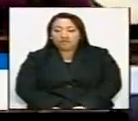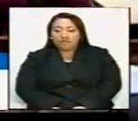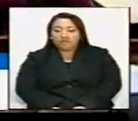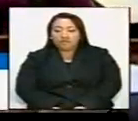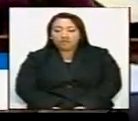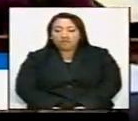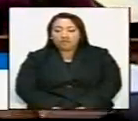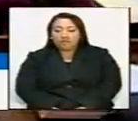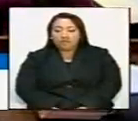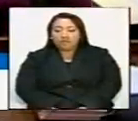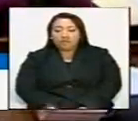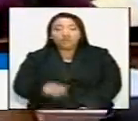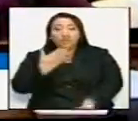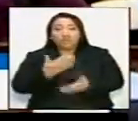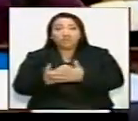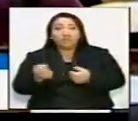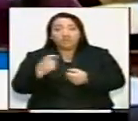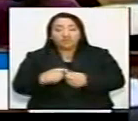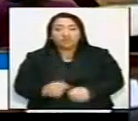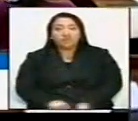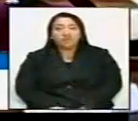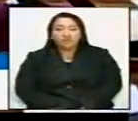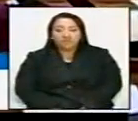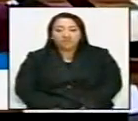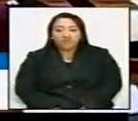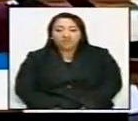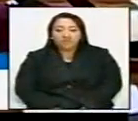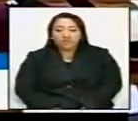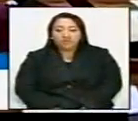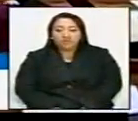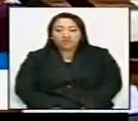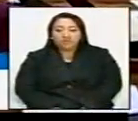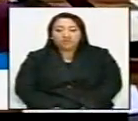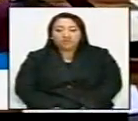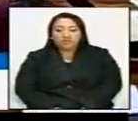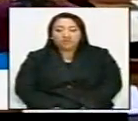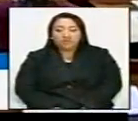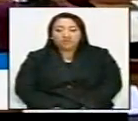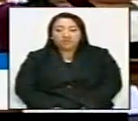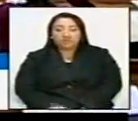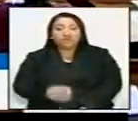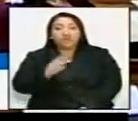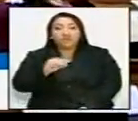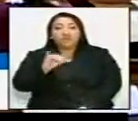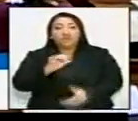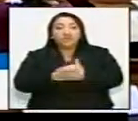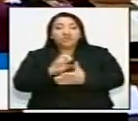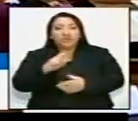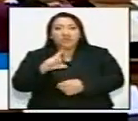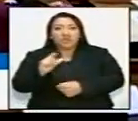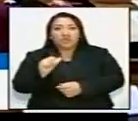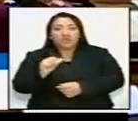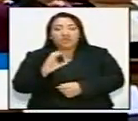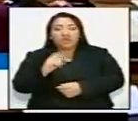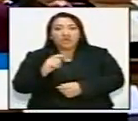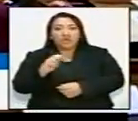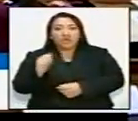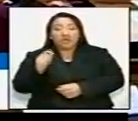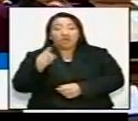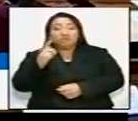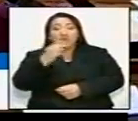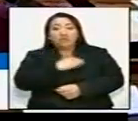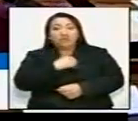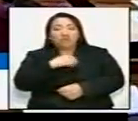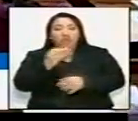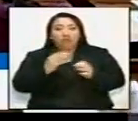Agradecemos en la participación del señor Michel Canta Terreros, viceministro de Economía.